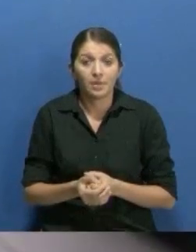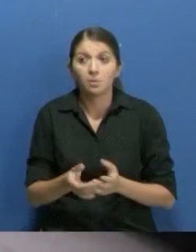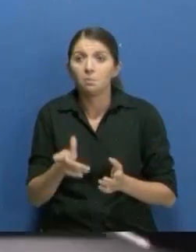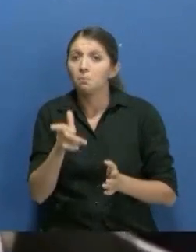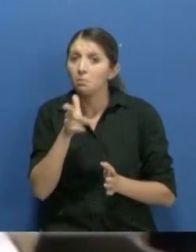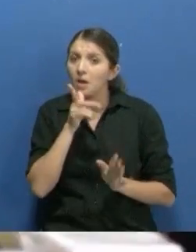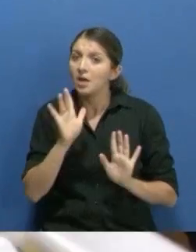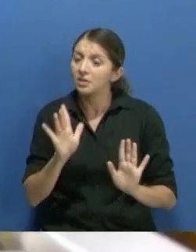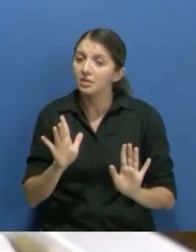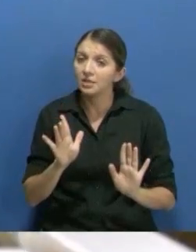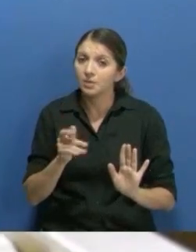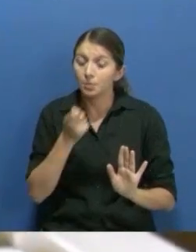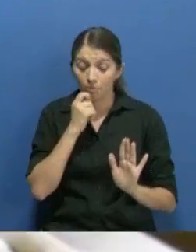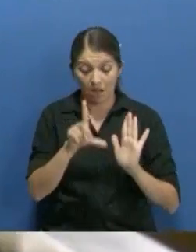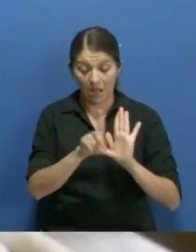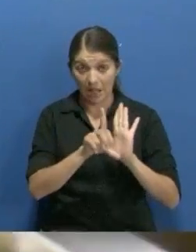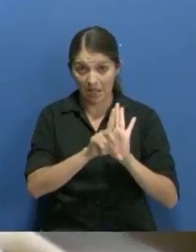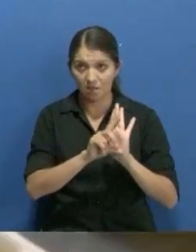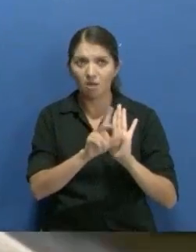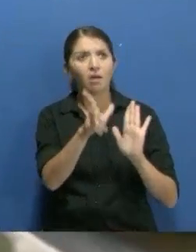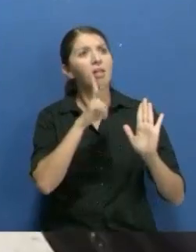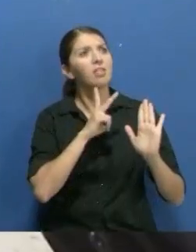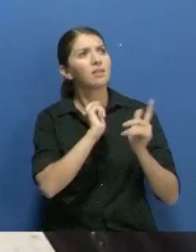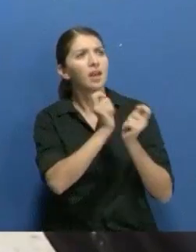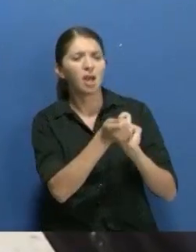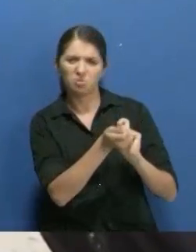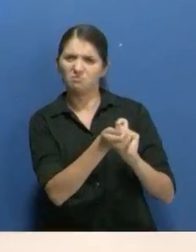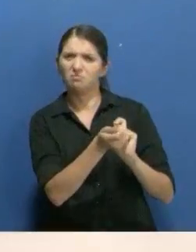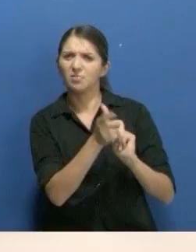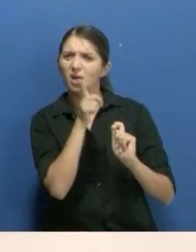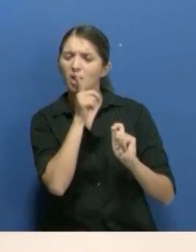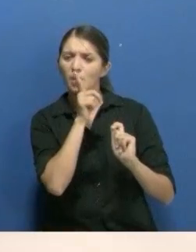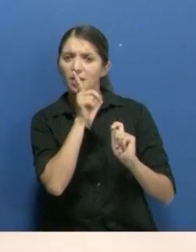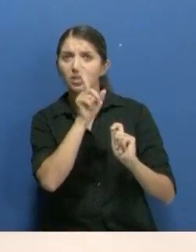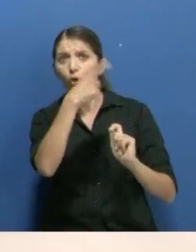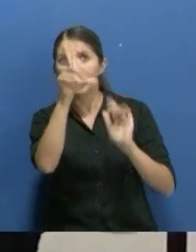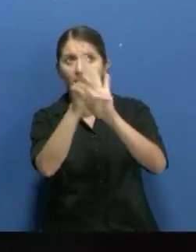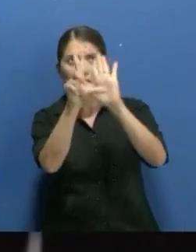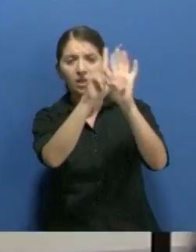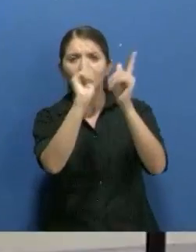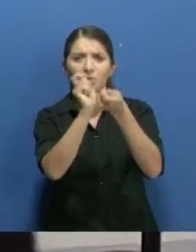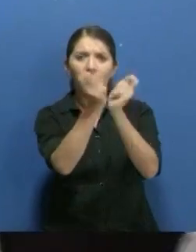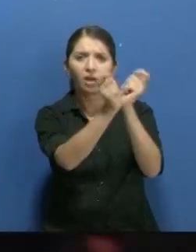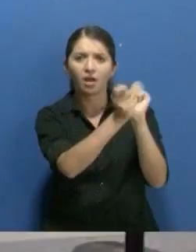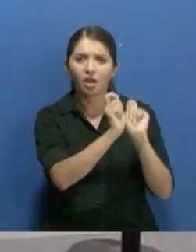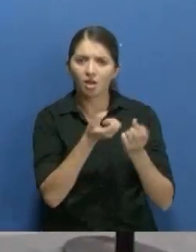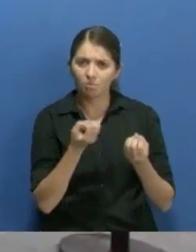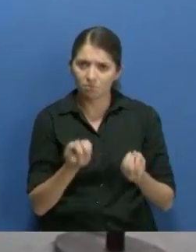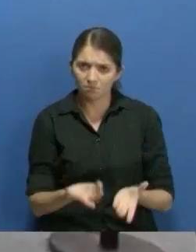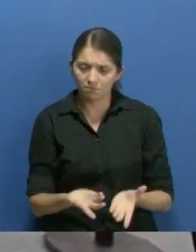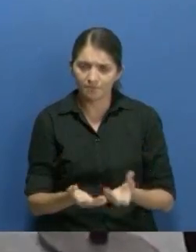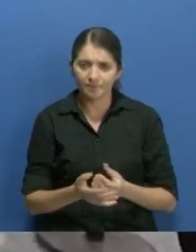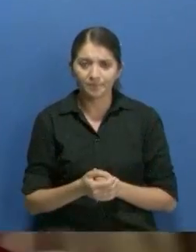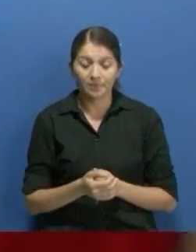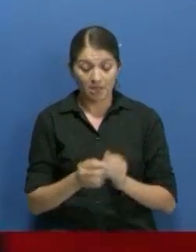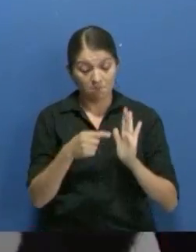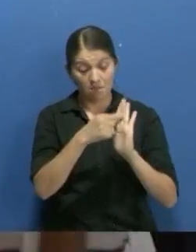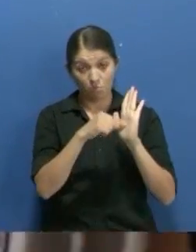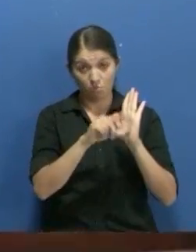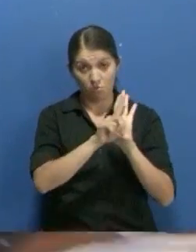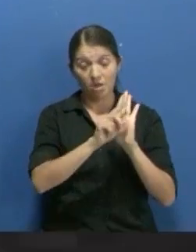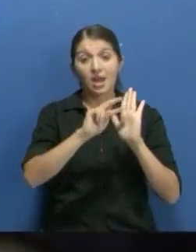fue conocida como la ley Videla. Y esta es una ley que viene a ser de vanguardia, no solo para Argentina, sino para todos los países